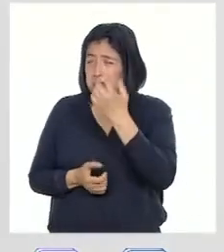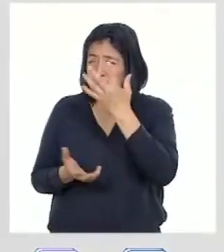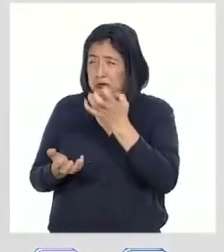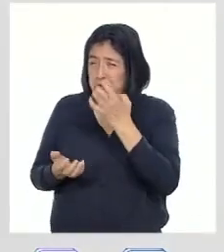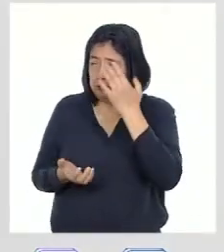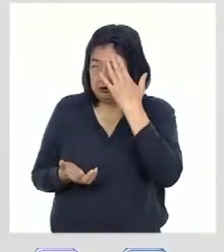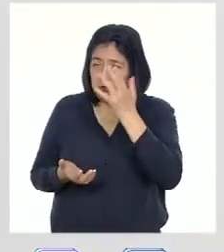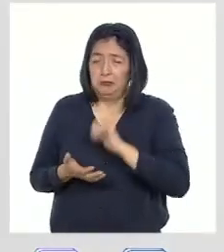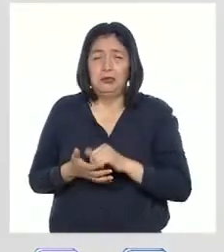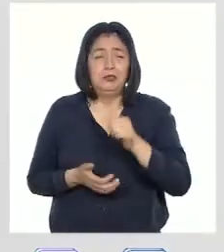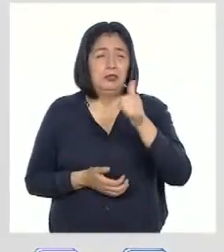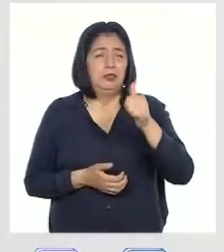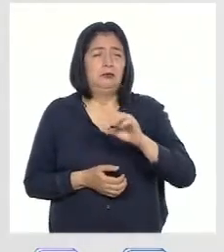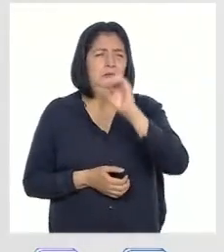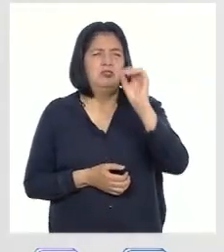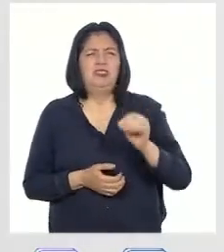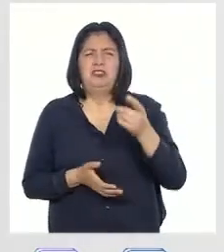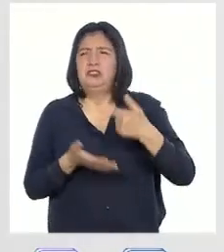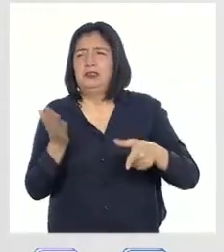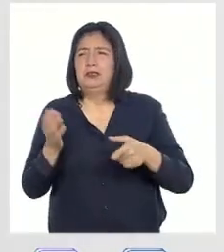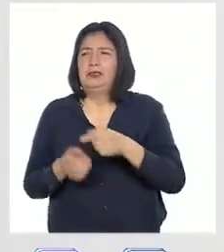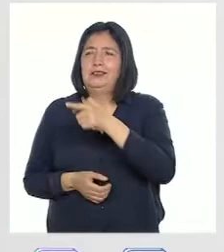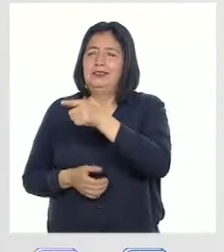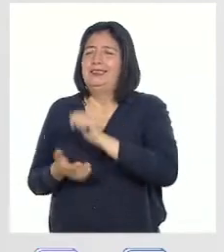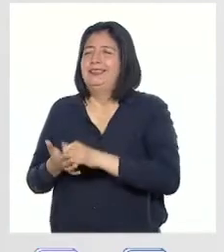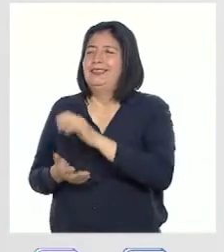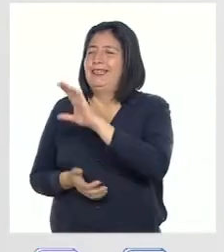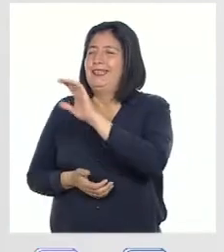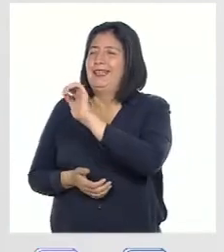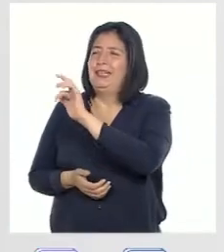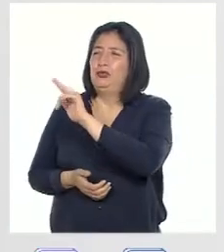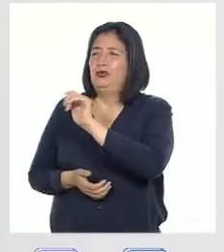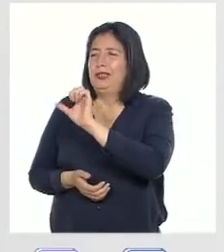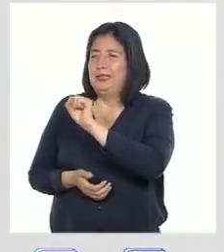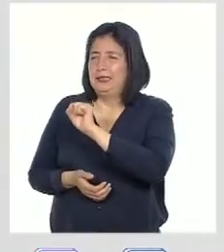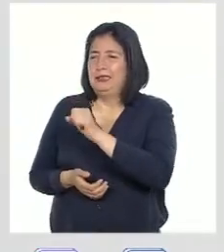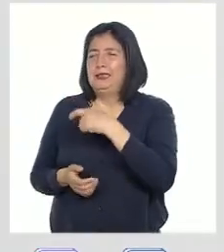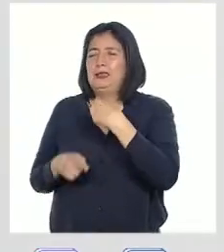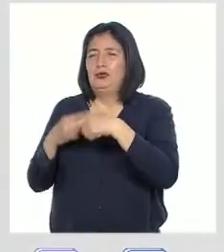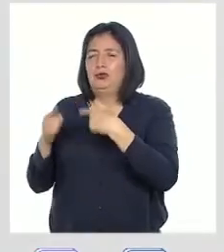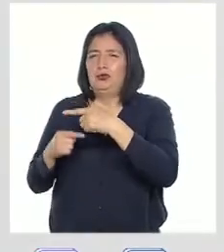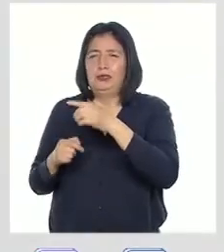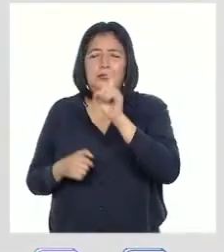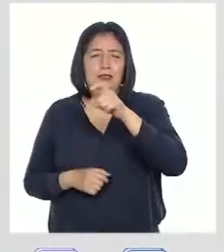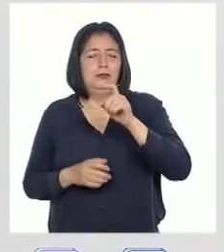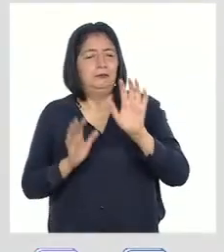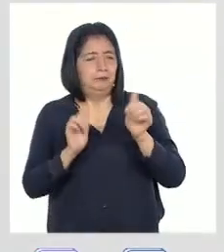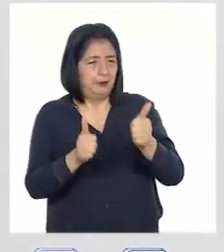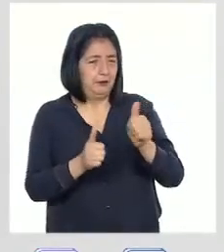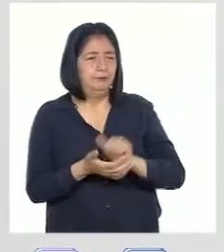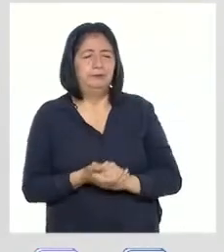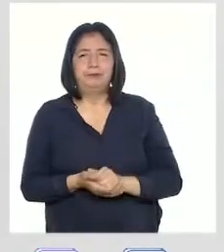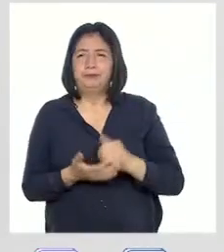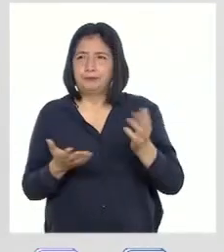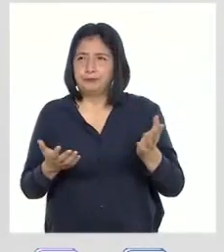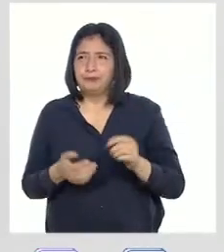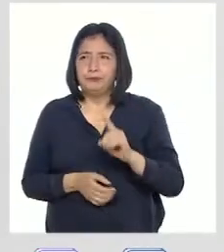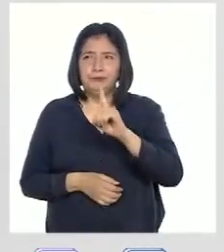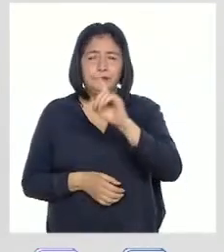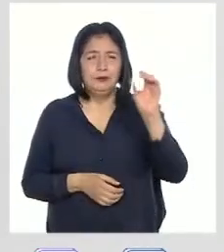el 10% de qué? De la cantidad de calorías diarias necesarias. Muy bien, entonces